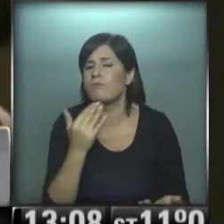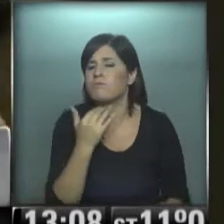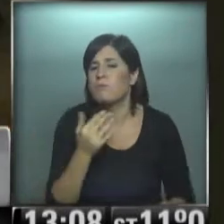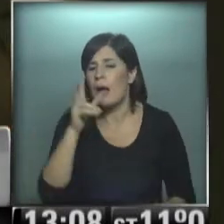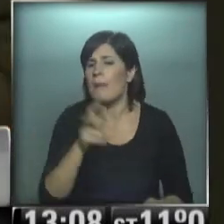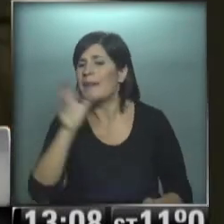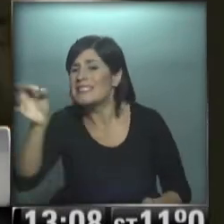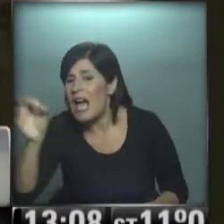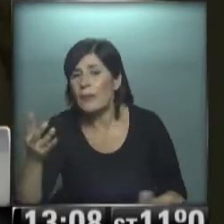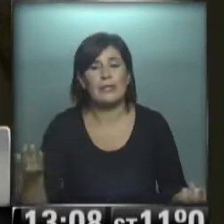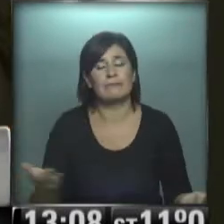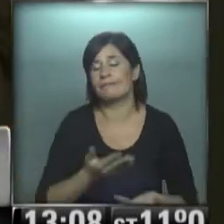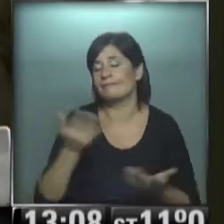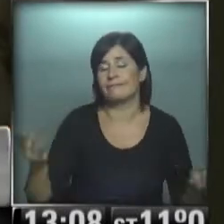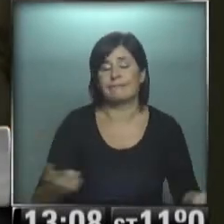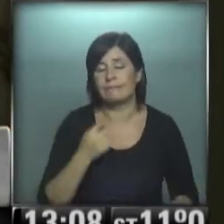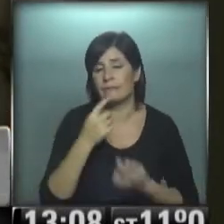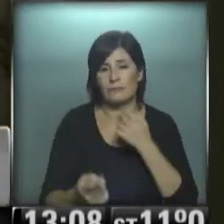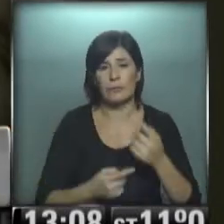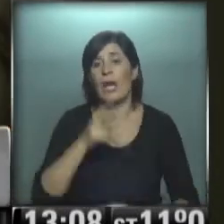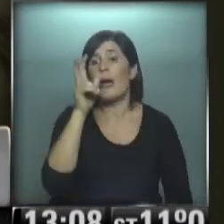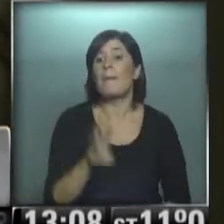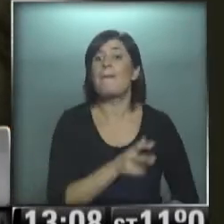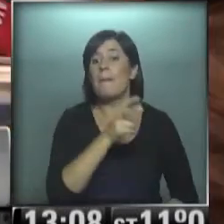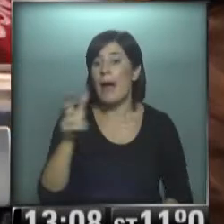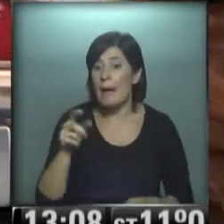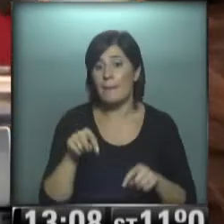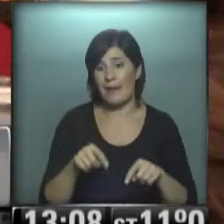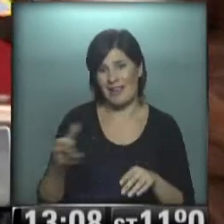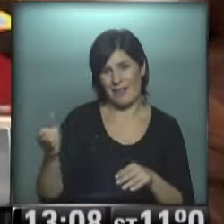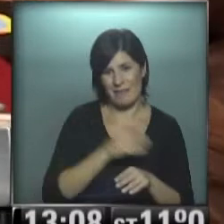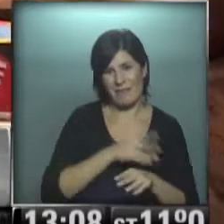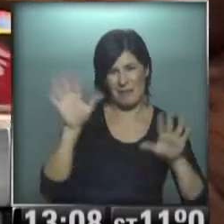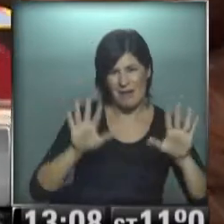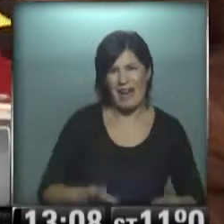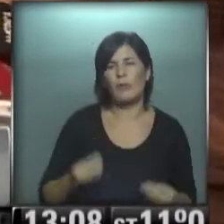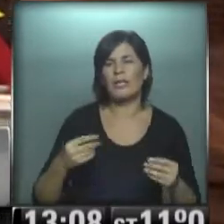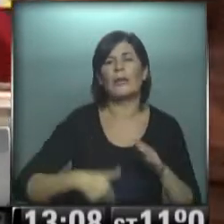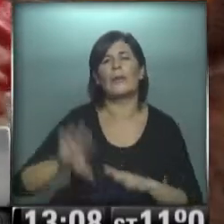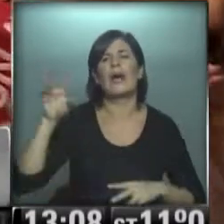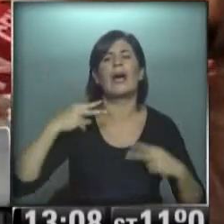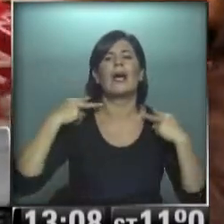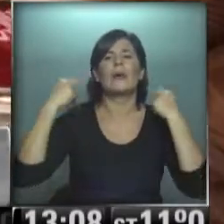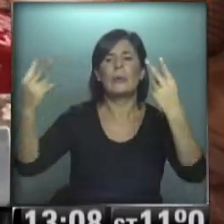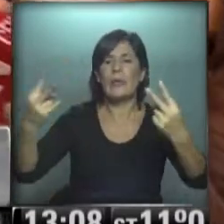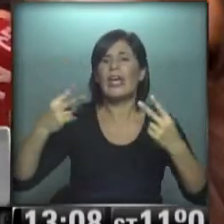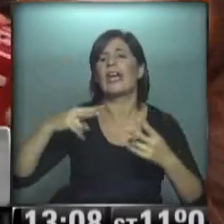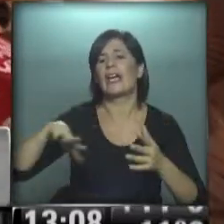esto? El Papa Francisco está preparándose, como saben, para el viaje en Tierra